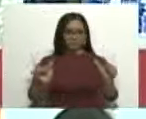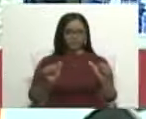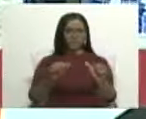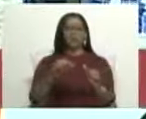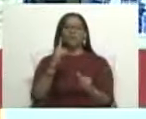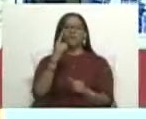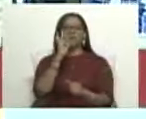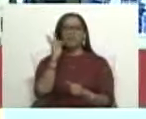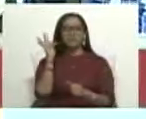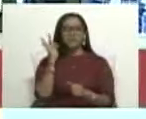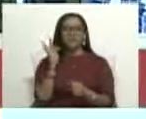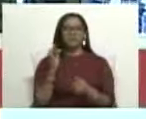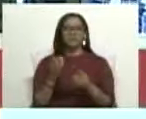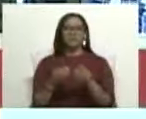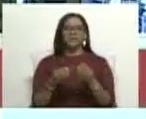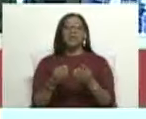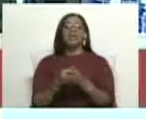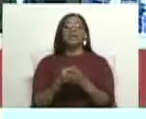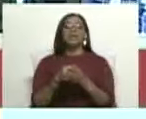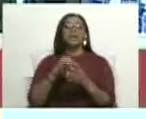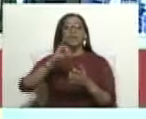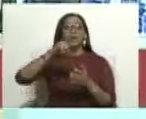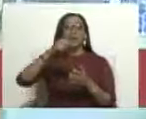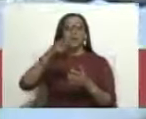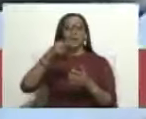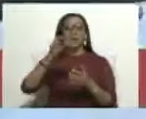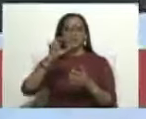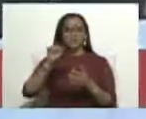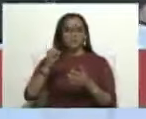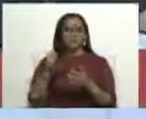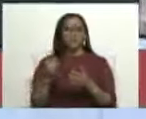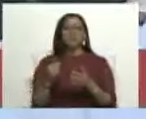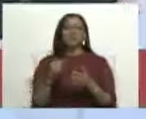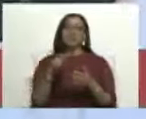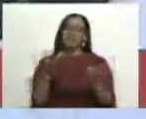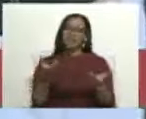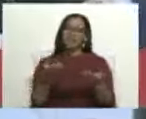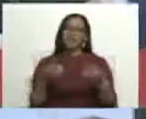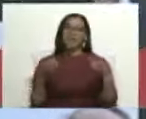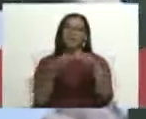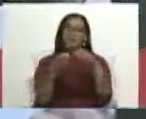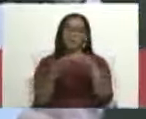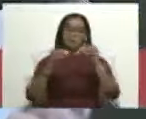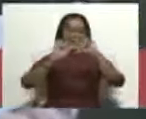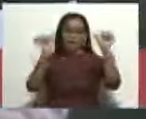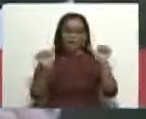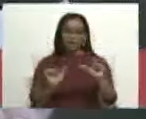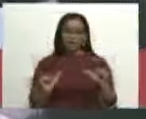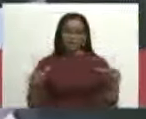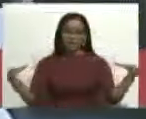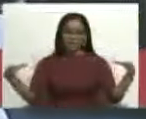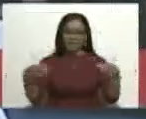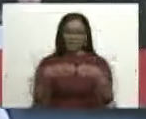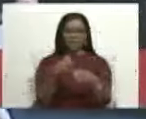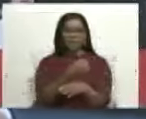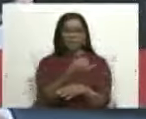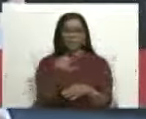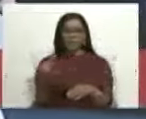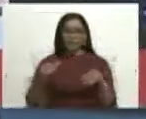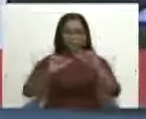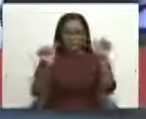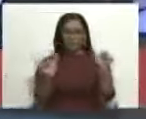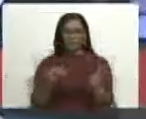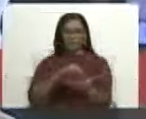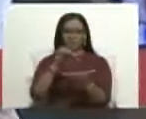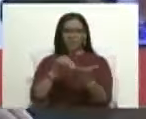francés, Arenas y Jorge Chapellín, del Taller Colectivo de Arte, que reúne varios artistas nacionales en nuestro país, que se apoyaron